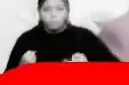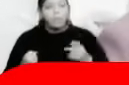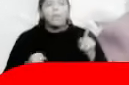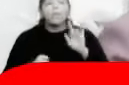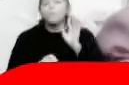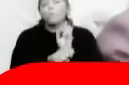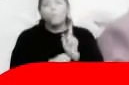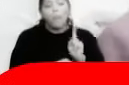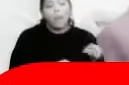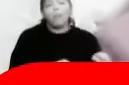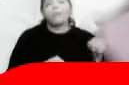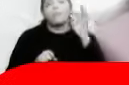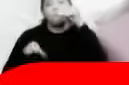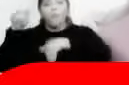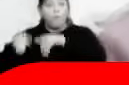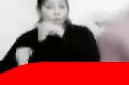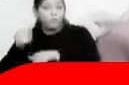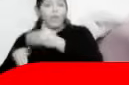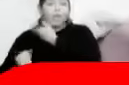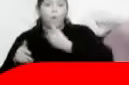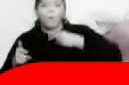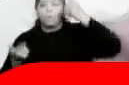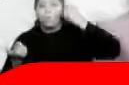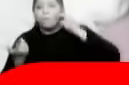pero la realidad es que hoy bien es